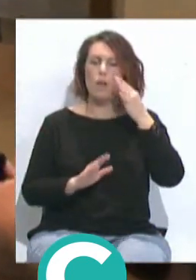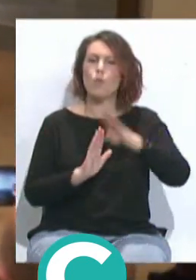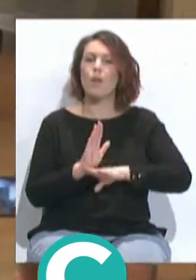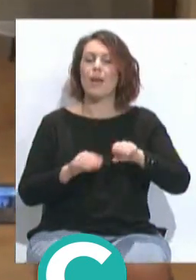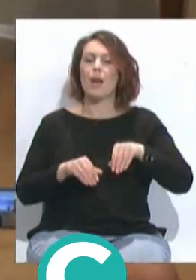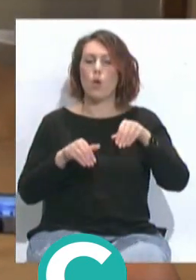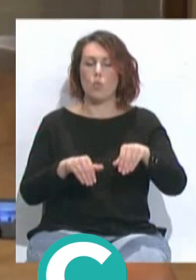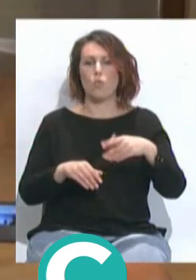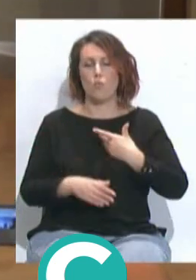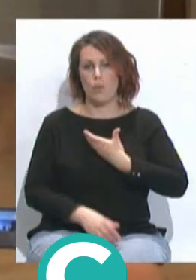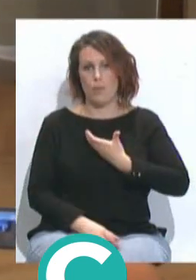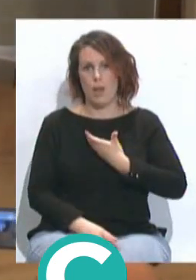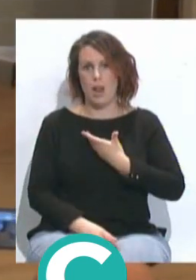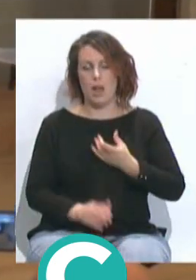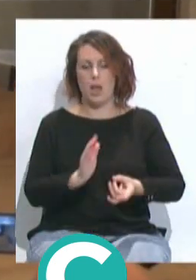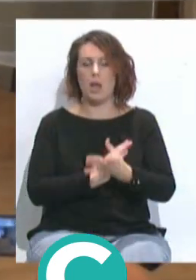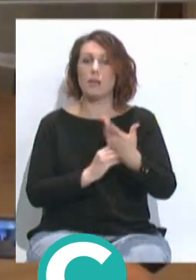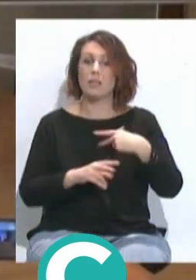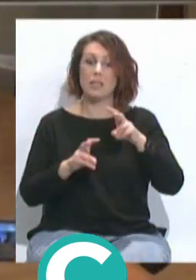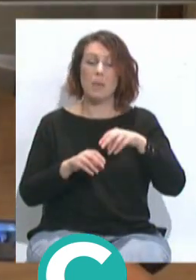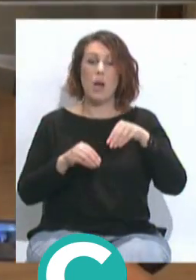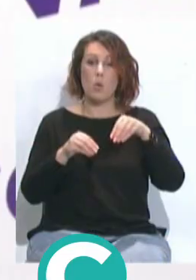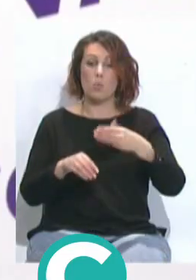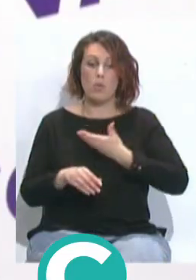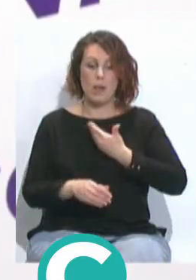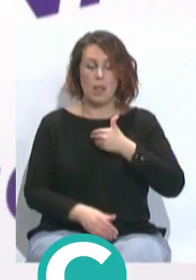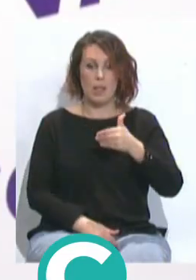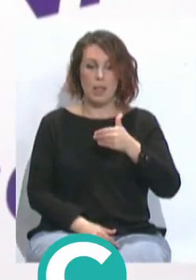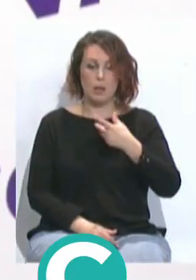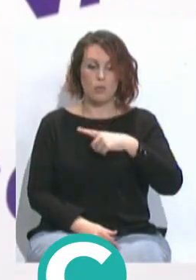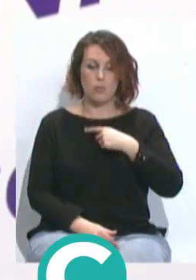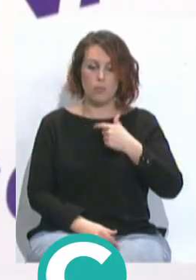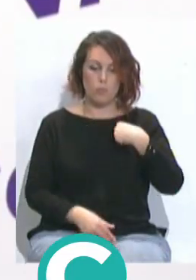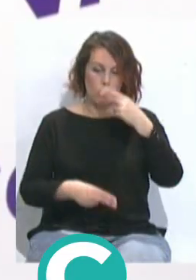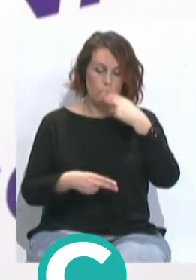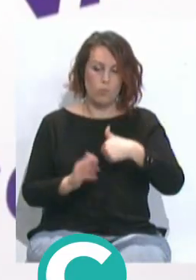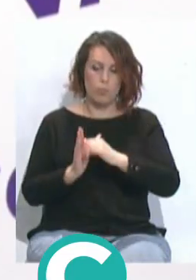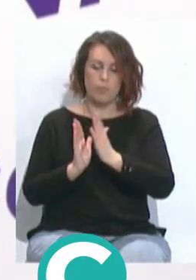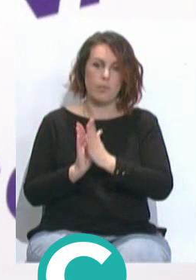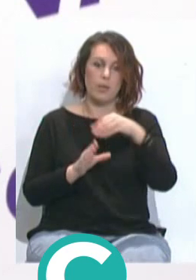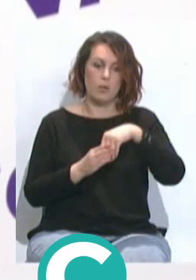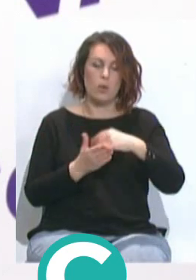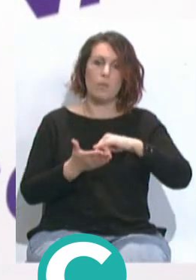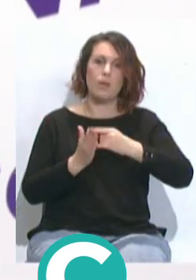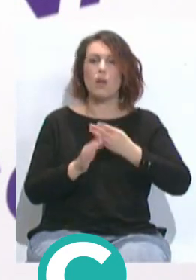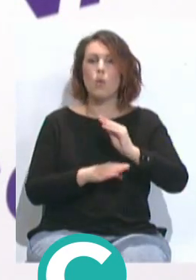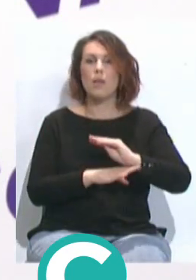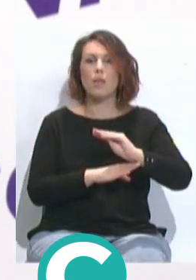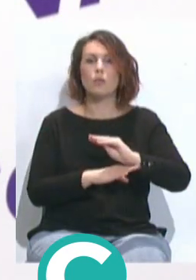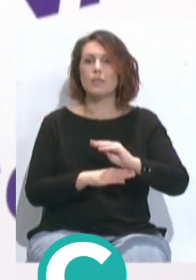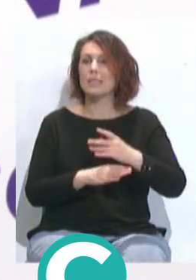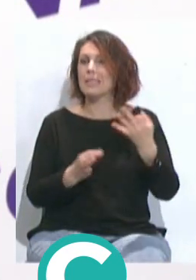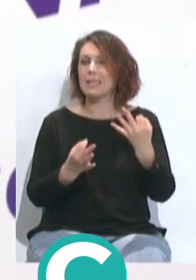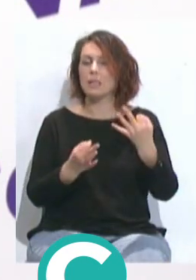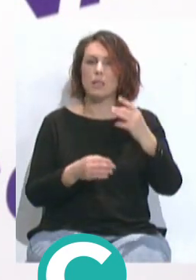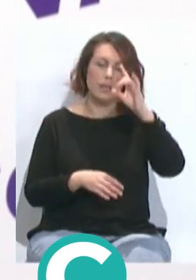municipales. El tema de los canguros municipales, que además dentro de poco vamos a sacar y que integraremos en el plan de cuidados, es una